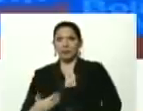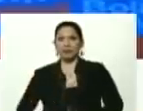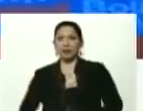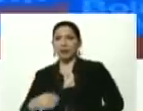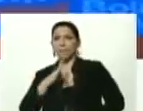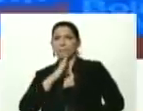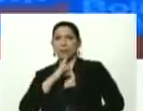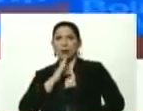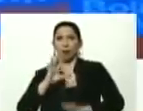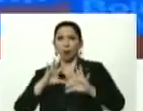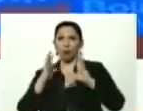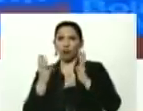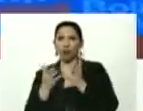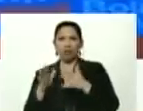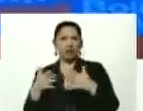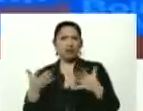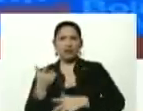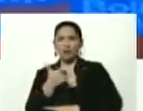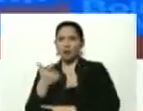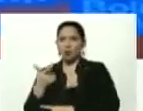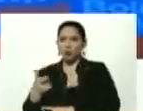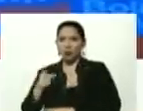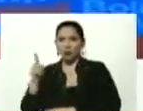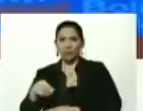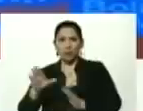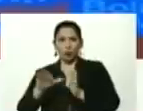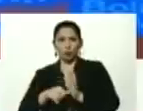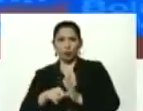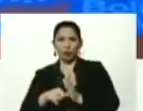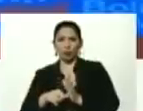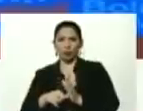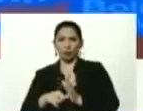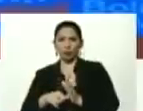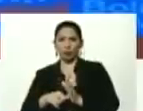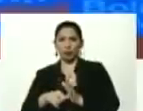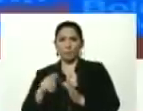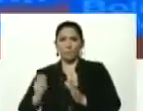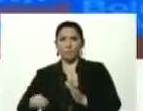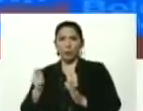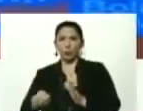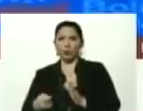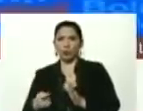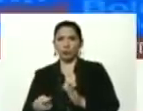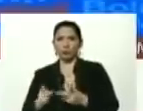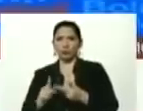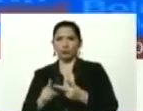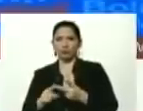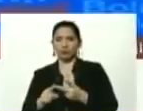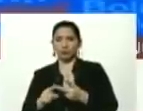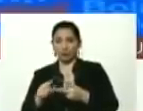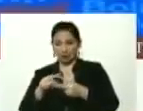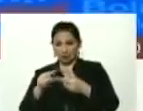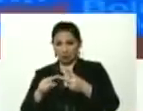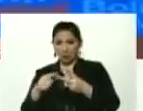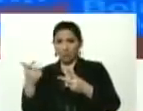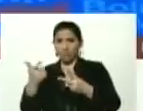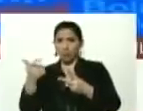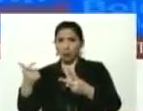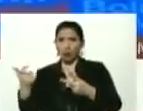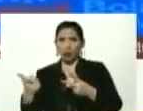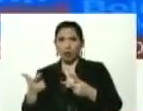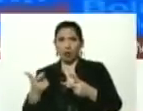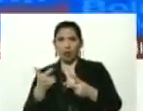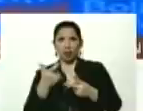Mundial, y este usurpador procurador? Están buscando